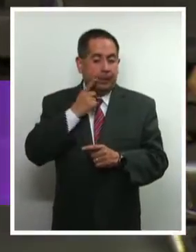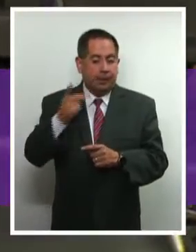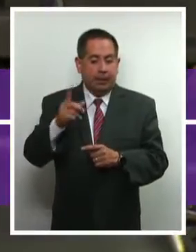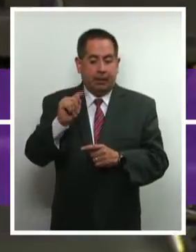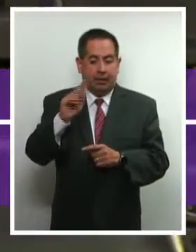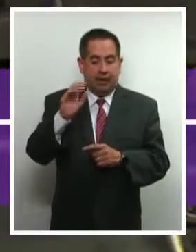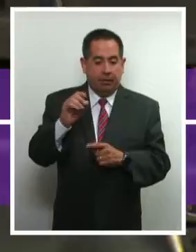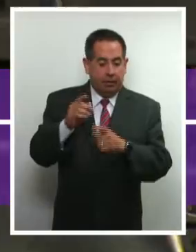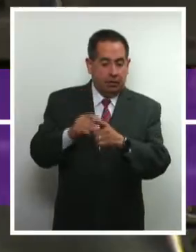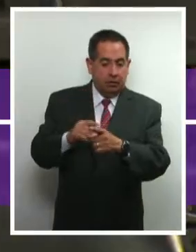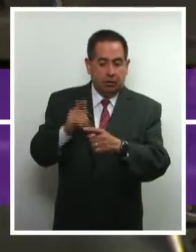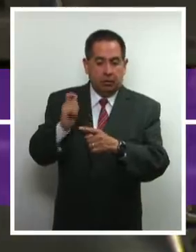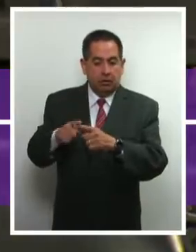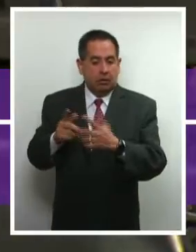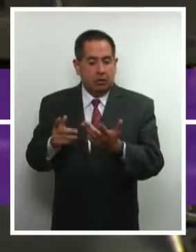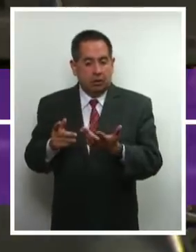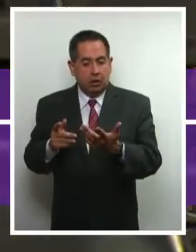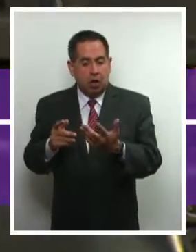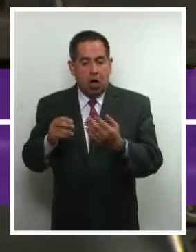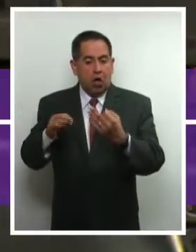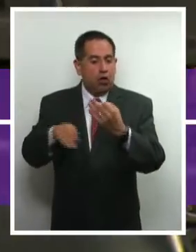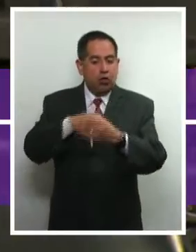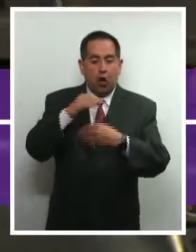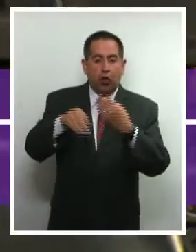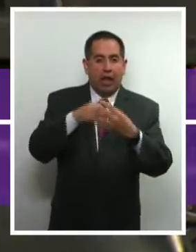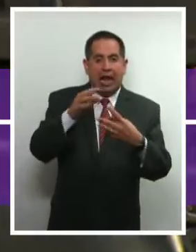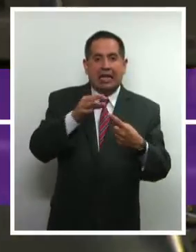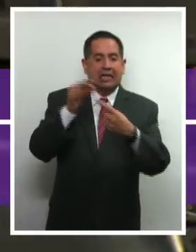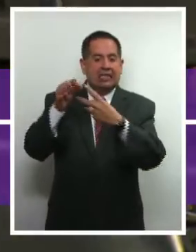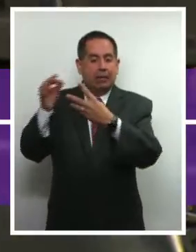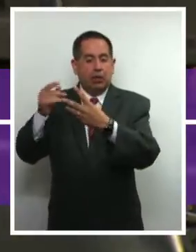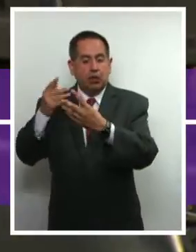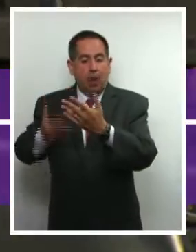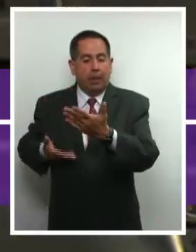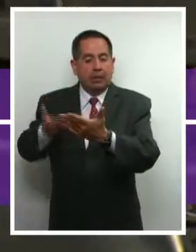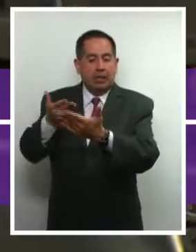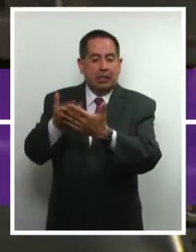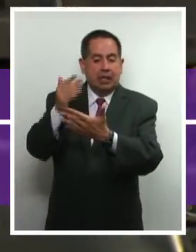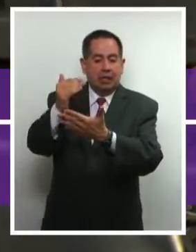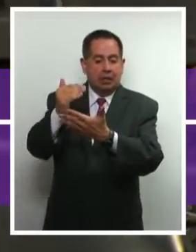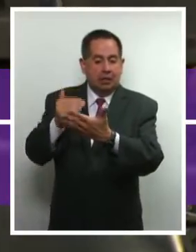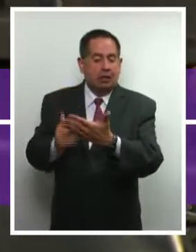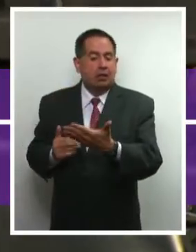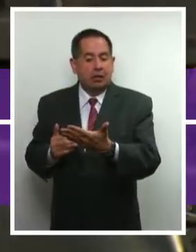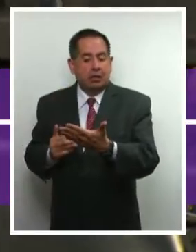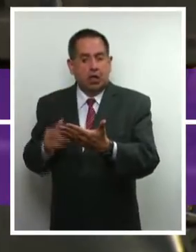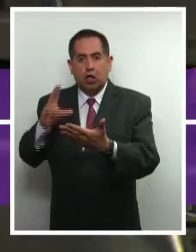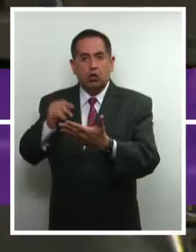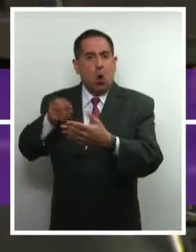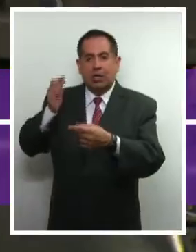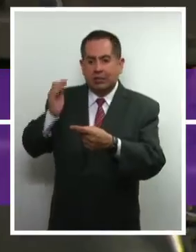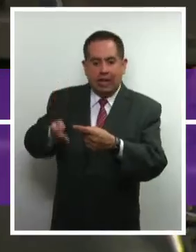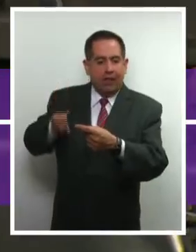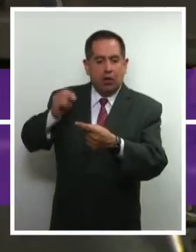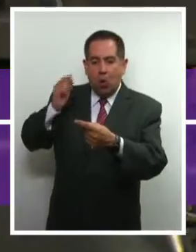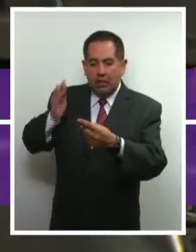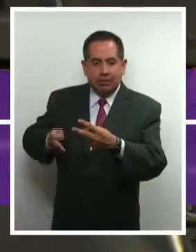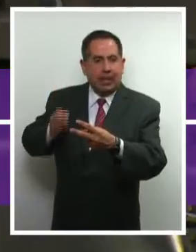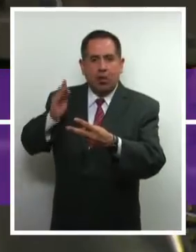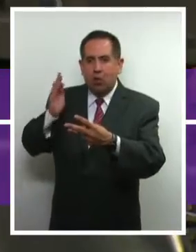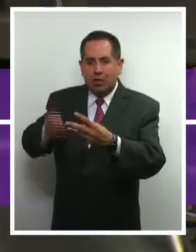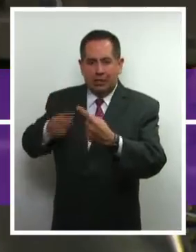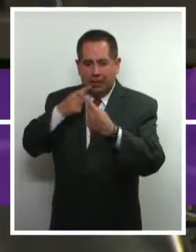Tabe. Entonces, todas las reservas que he presentado y que no han sido aceptadas para